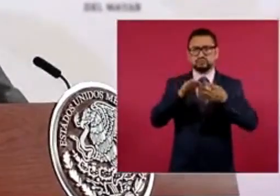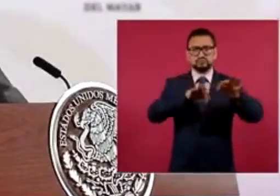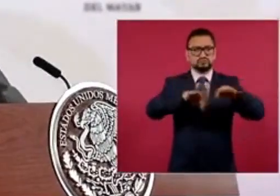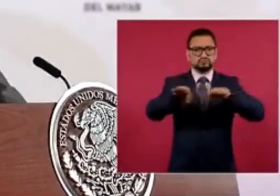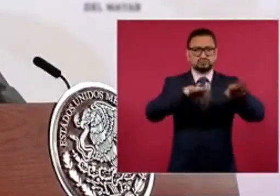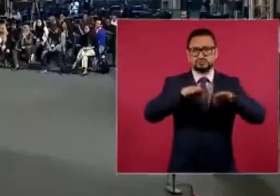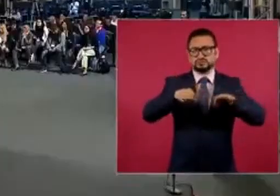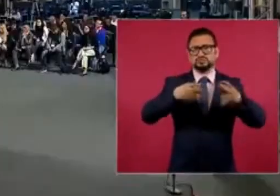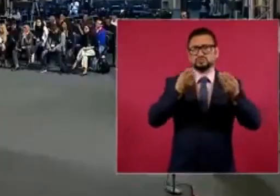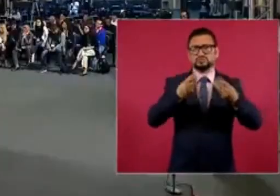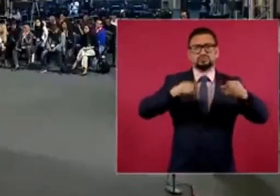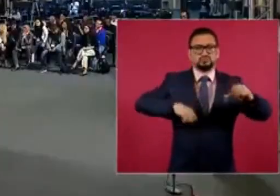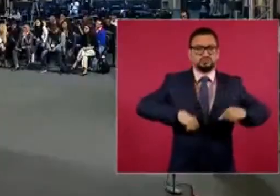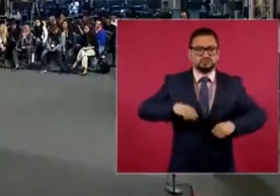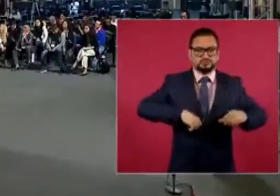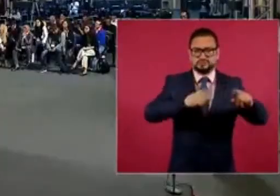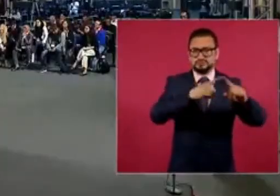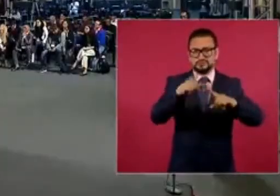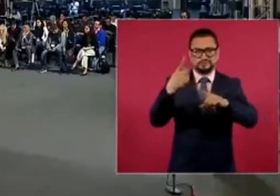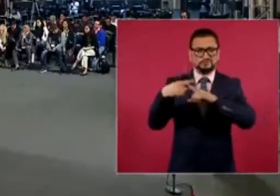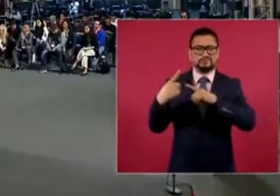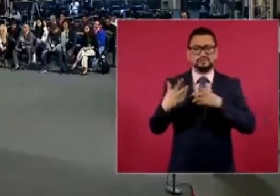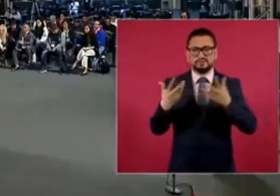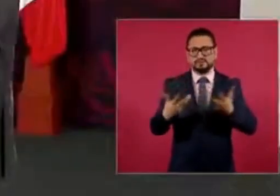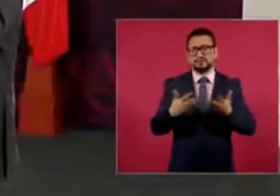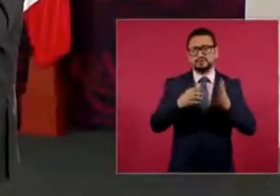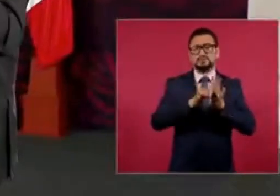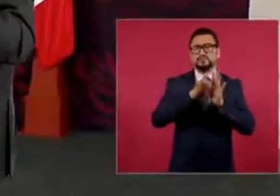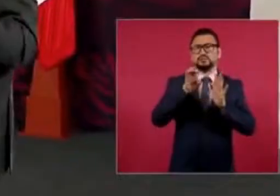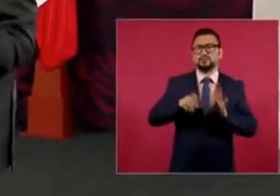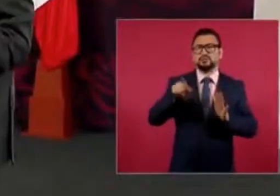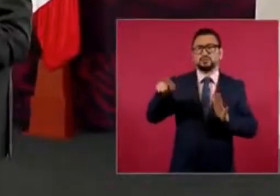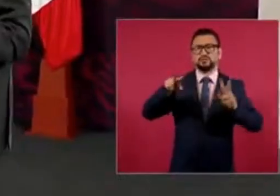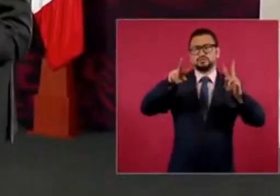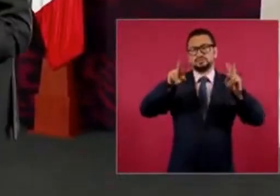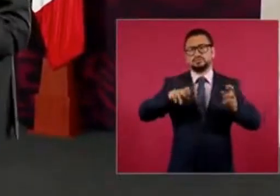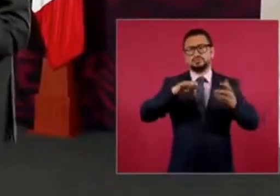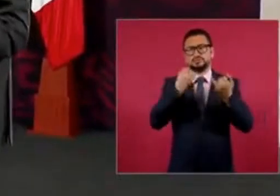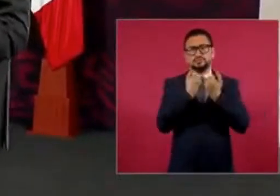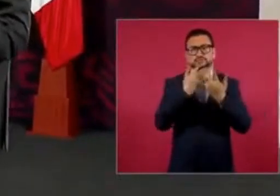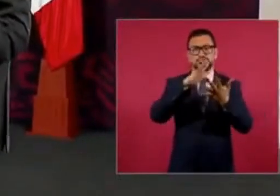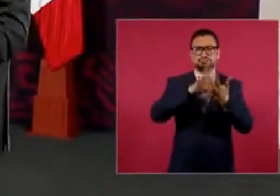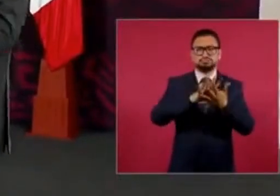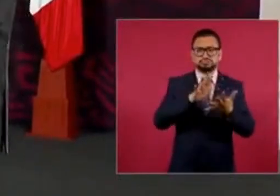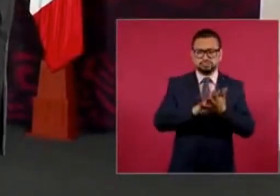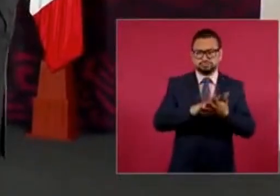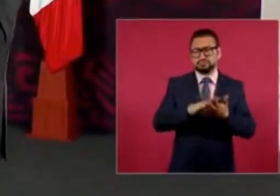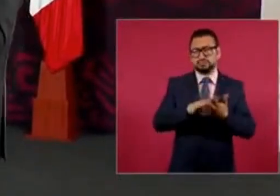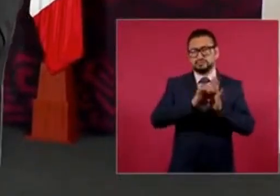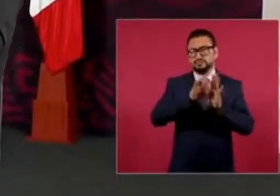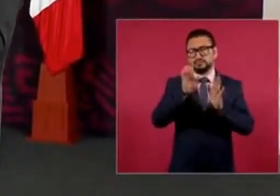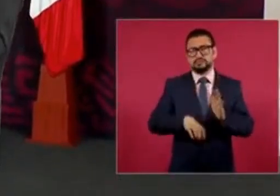actividades. Tiene que ver con los reclusorios, por ejemplo,